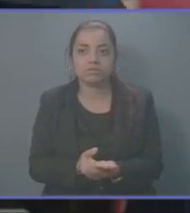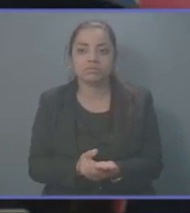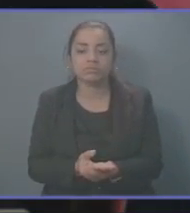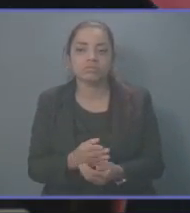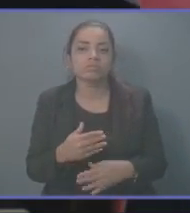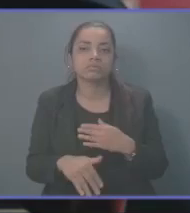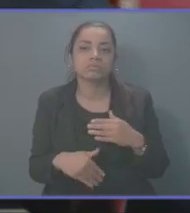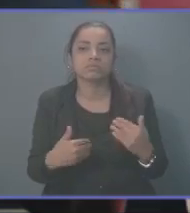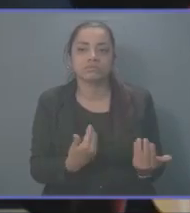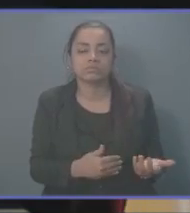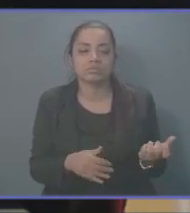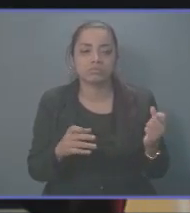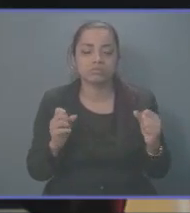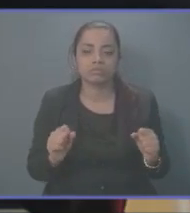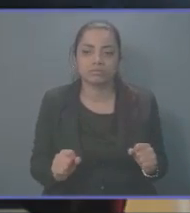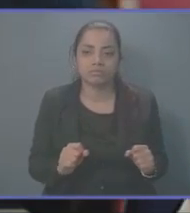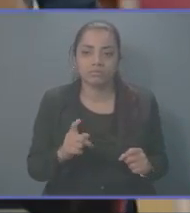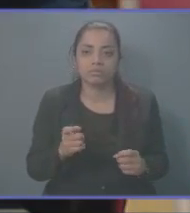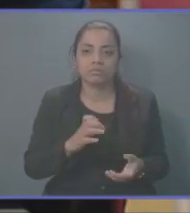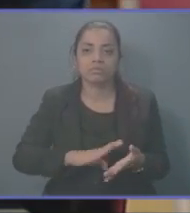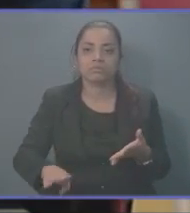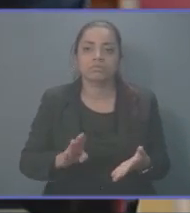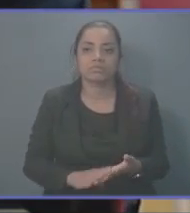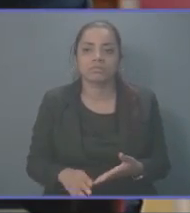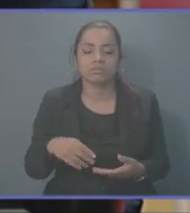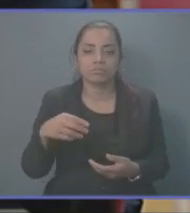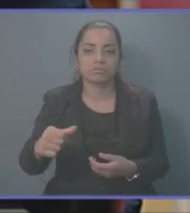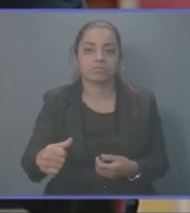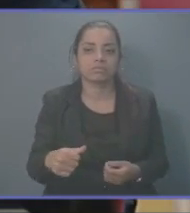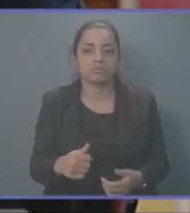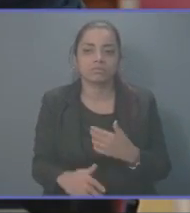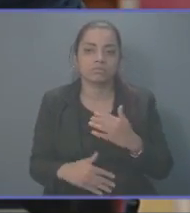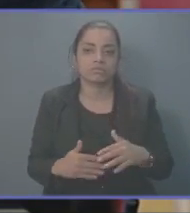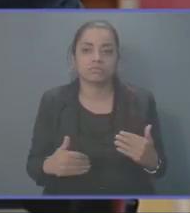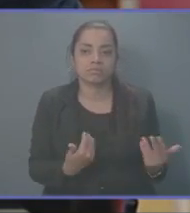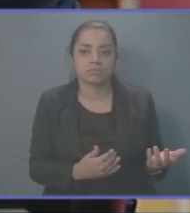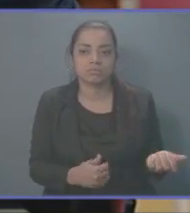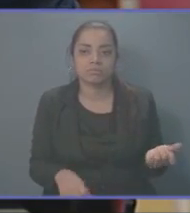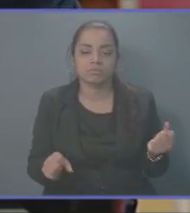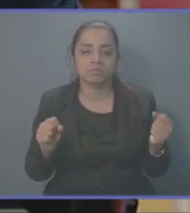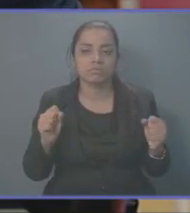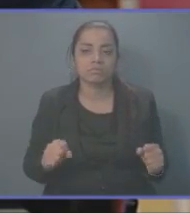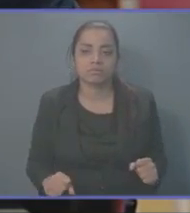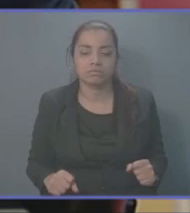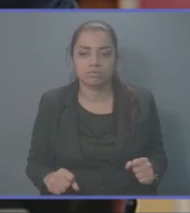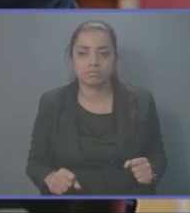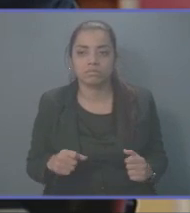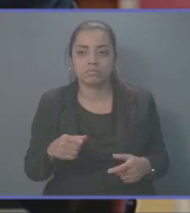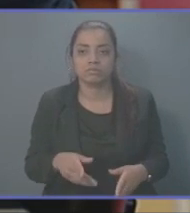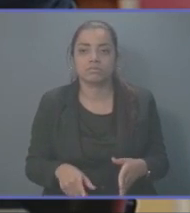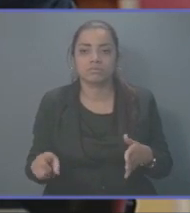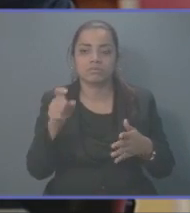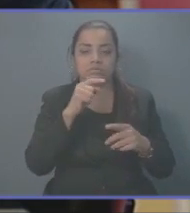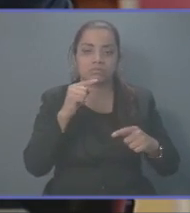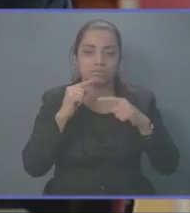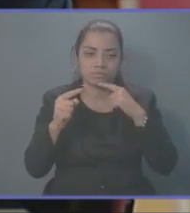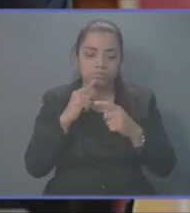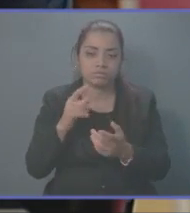de realizar el pago o cuando se solicite pago a plazos a la administración tributaria.